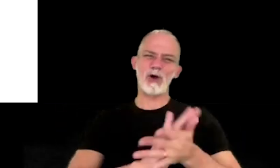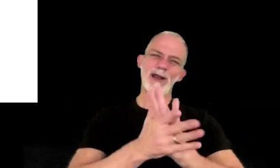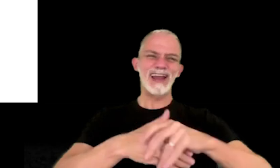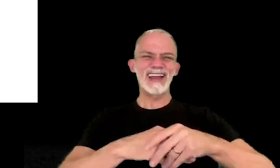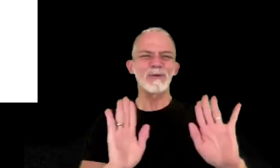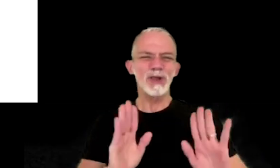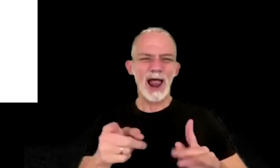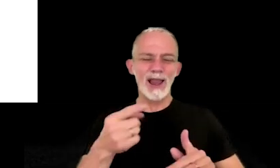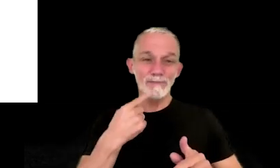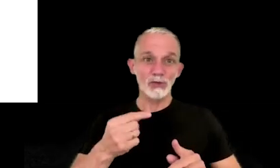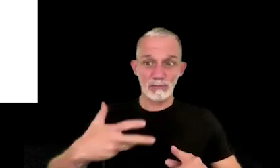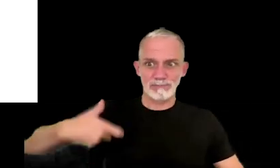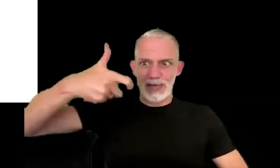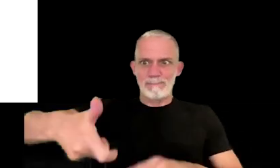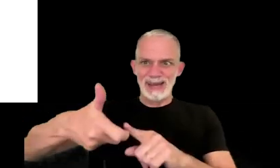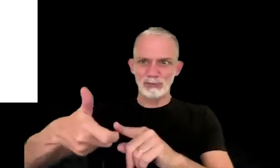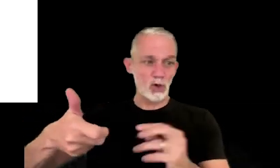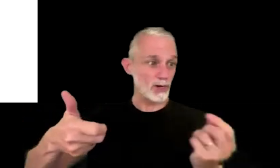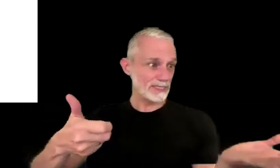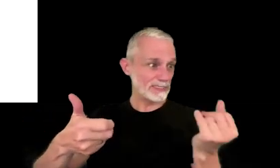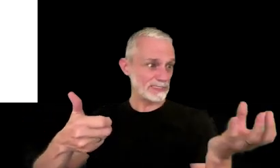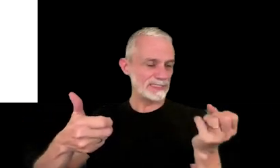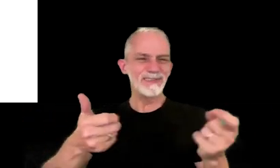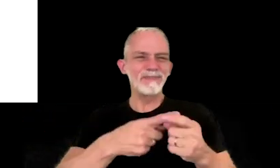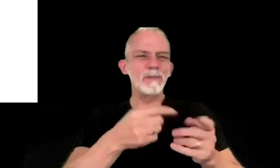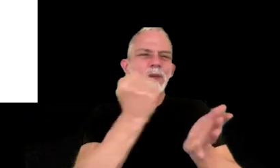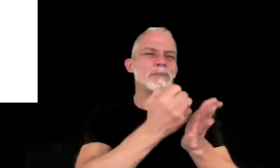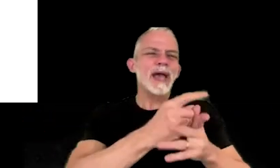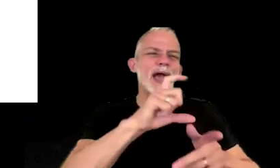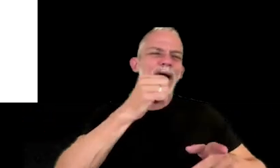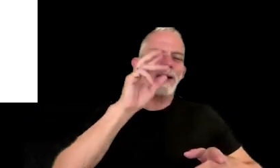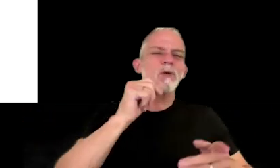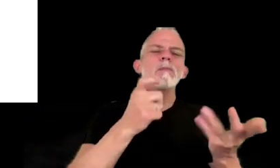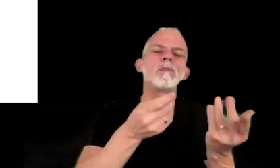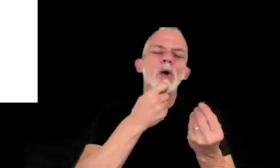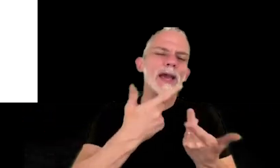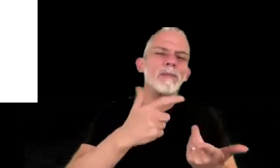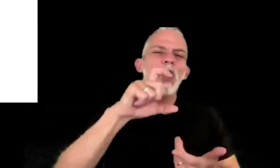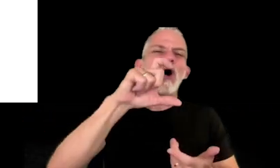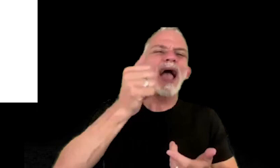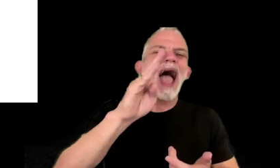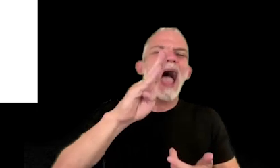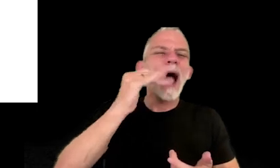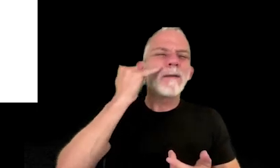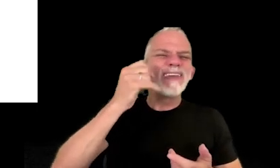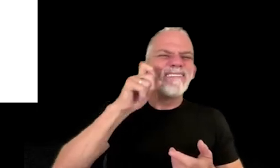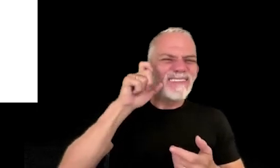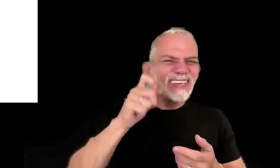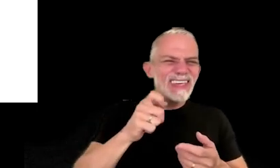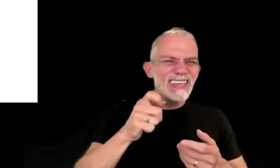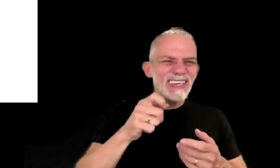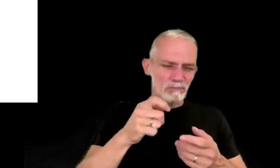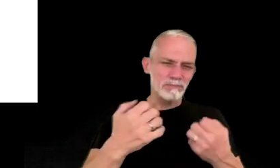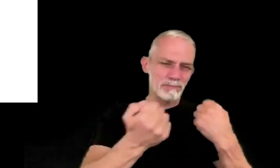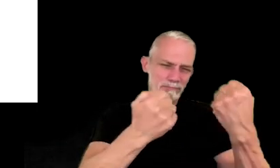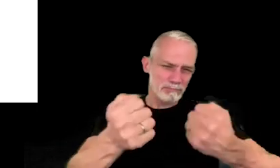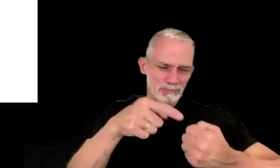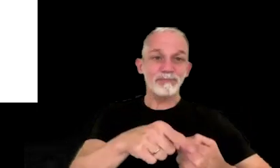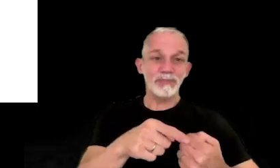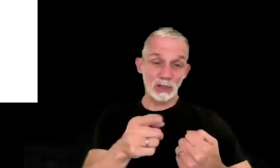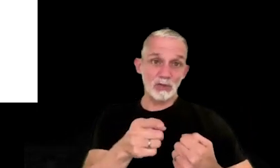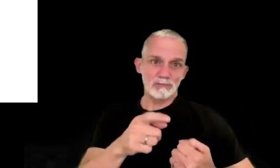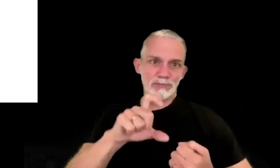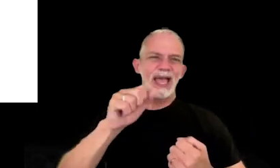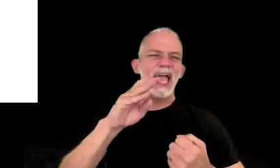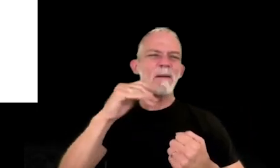hacer inversiones. Si yo tengo una huella de carbón, por ejemplo, Cabify, que es una empresa de transporte terrestre, ¿no? Similares a